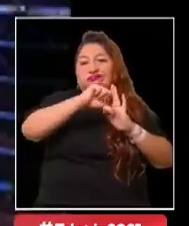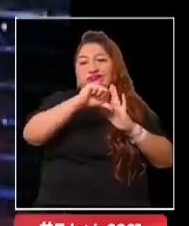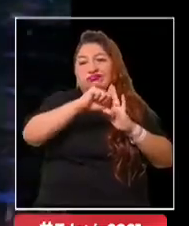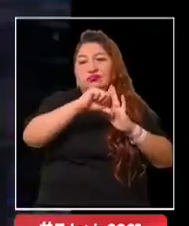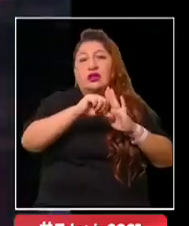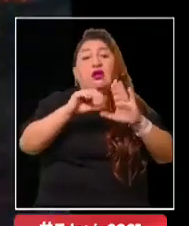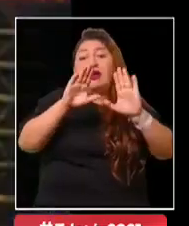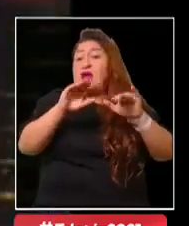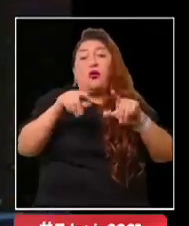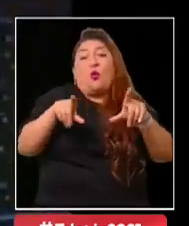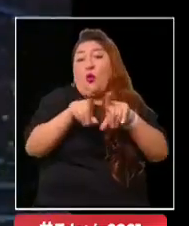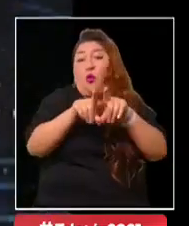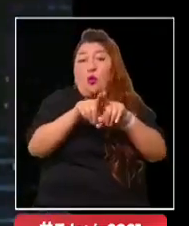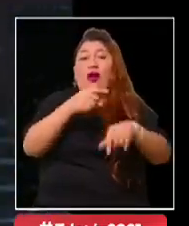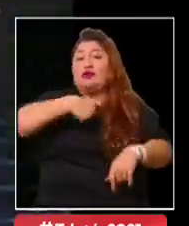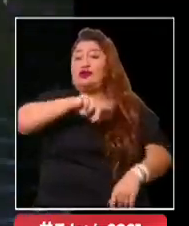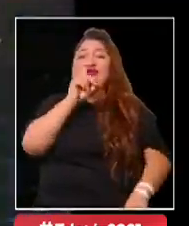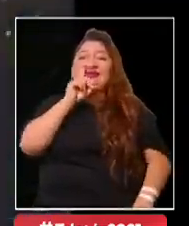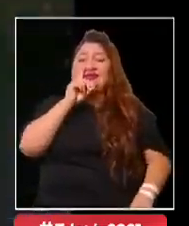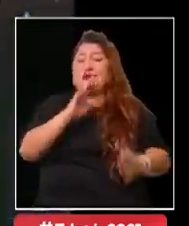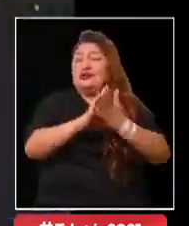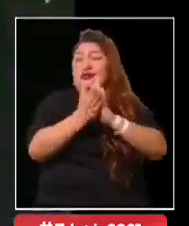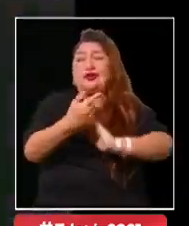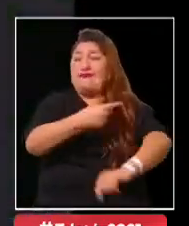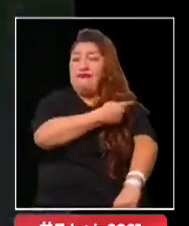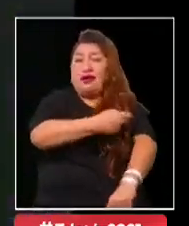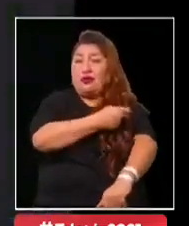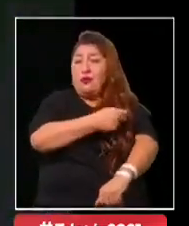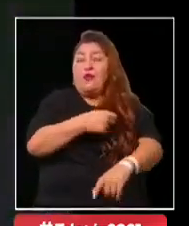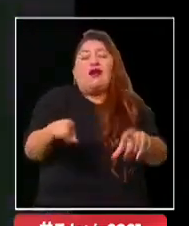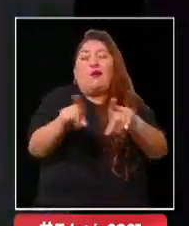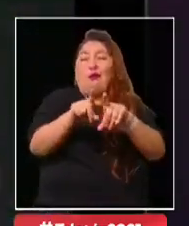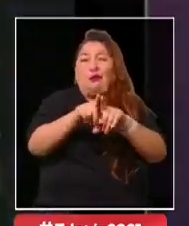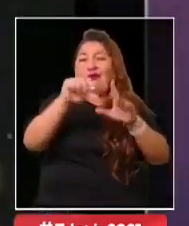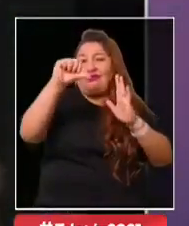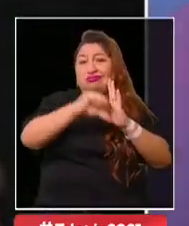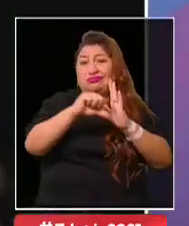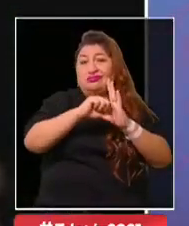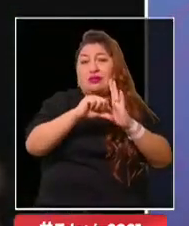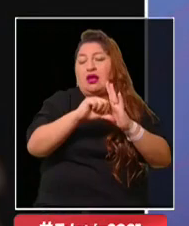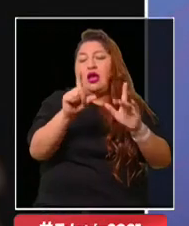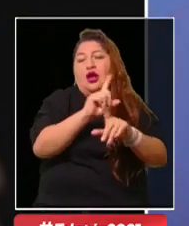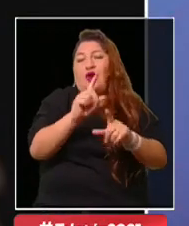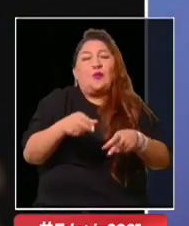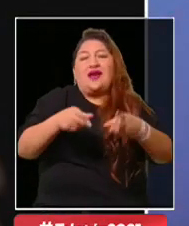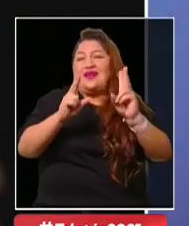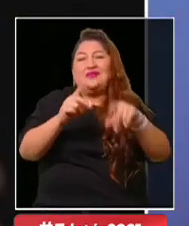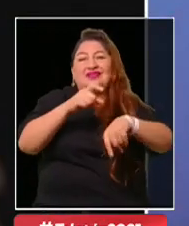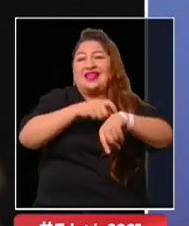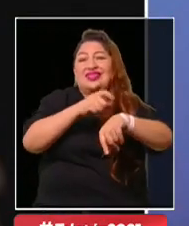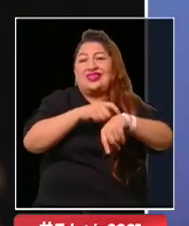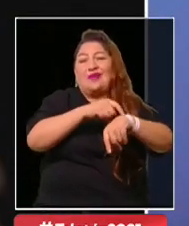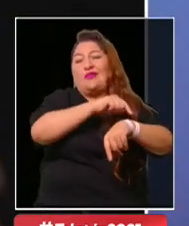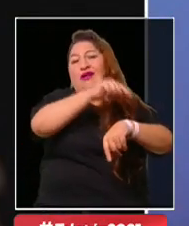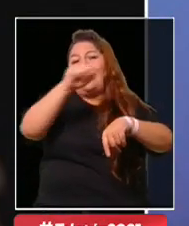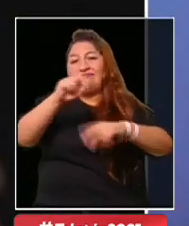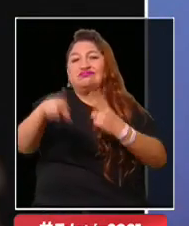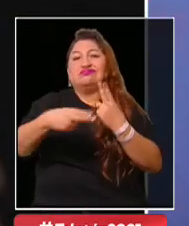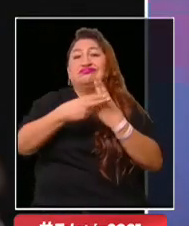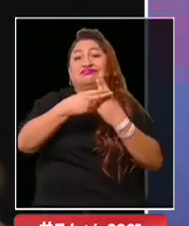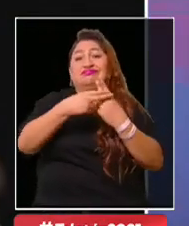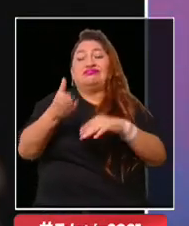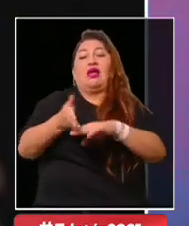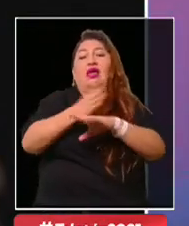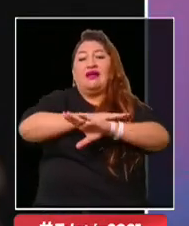que existen puestas, teníamos que hacer una cuarentena que no nos permitía llegar a tiempo antes de que cerraran el Teletón. Pero